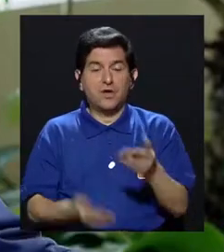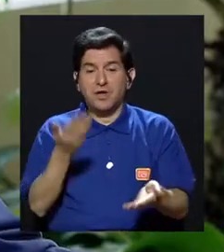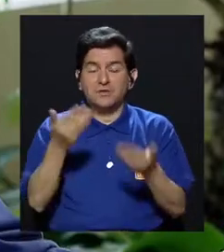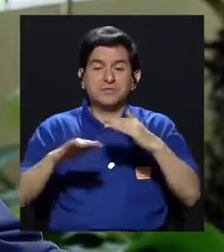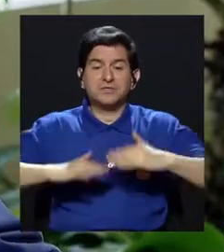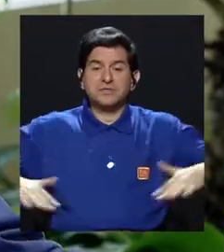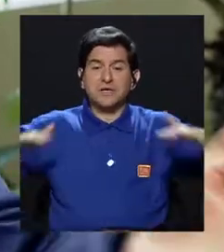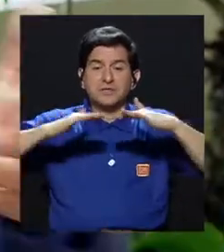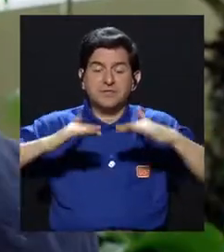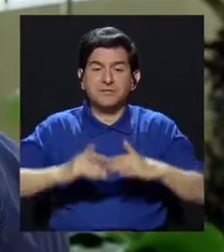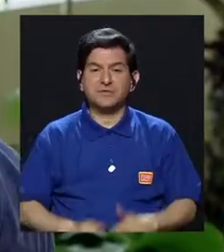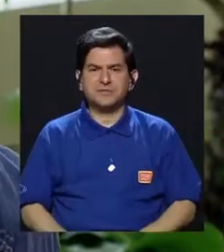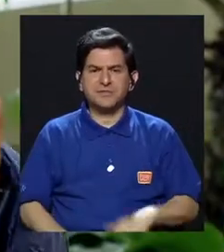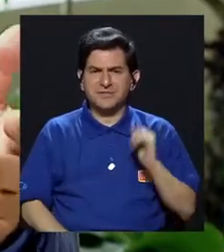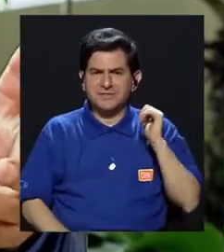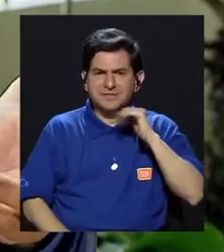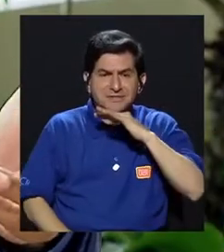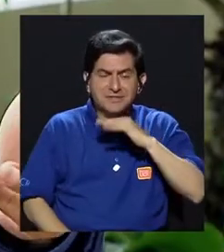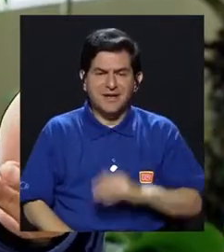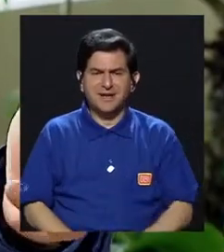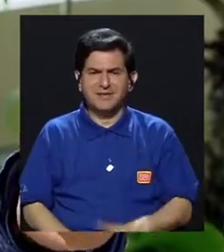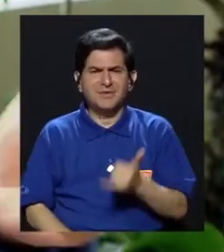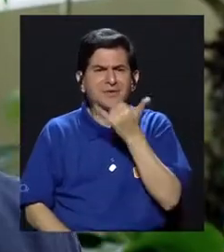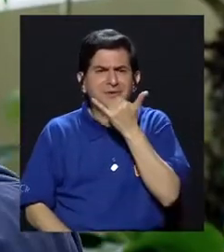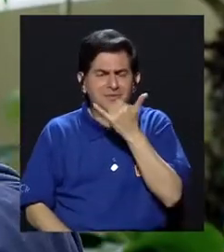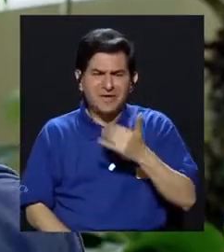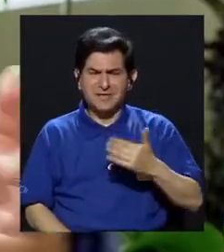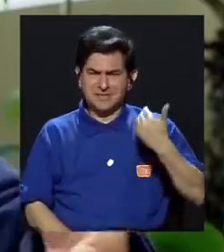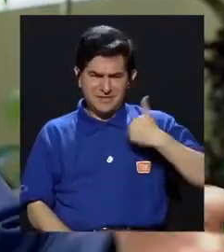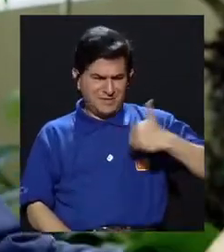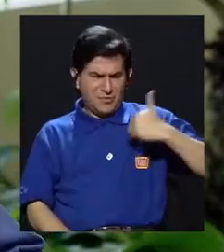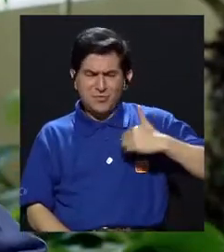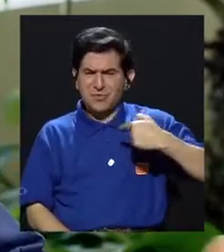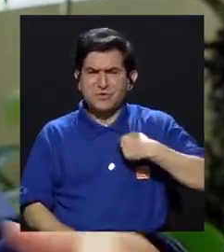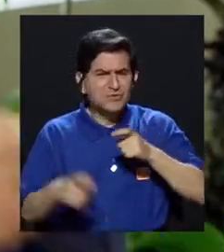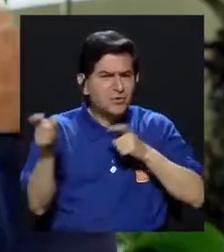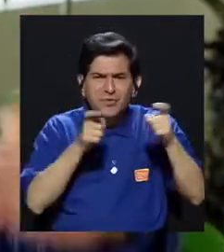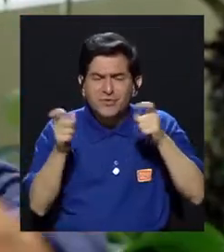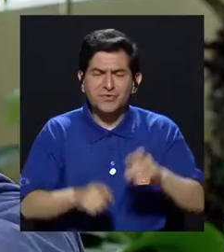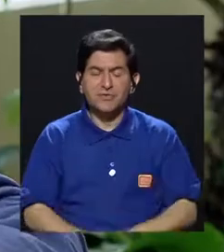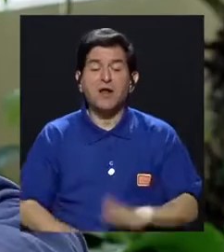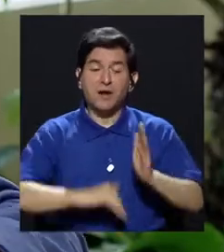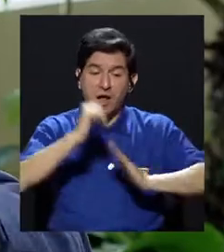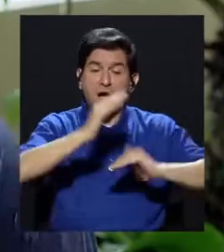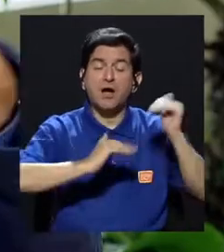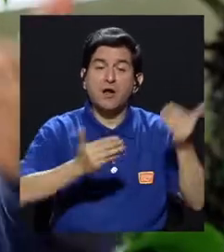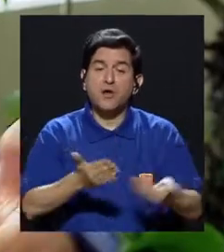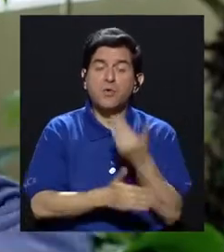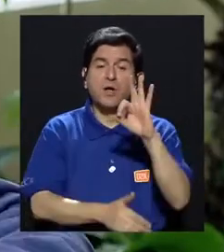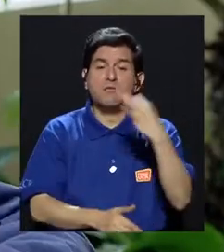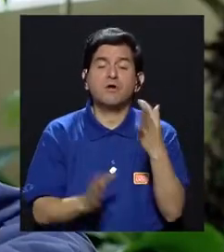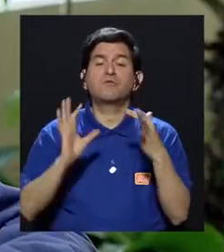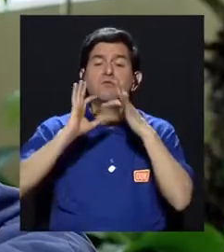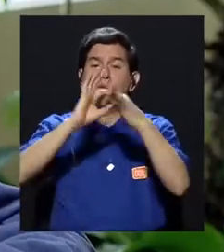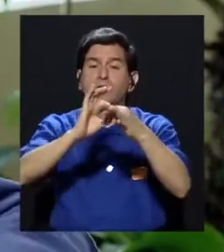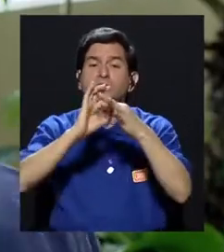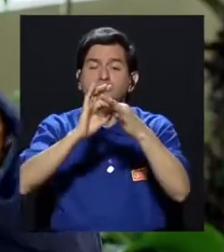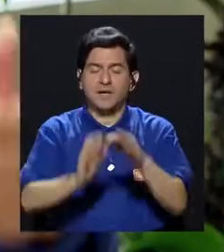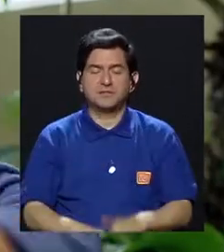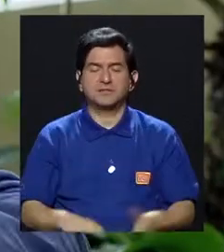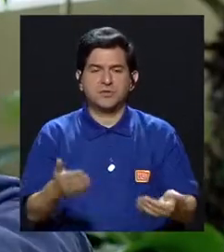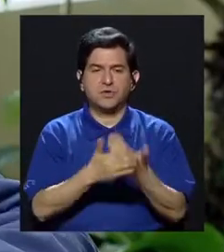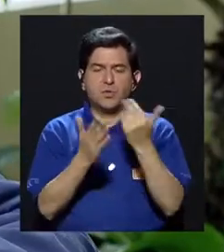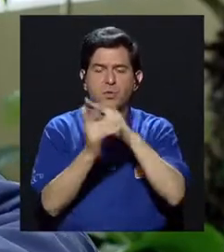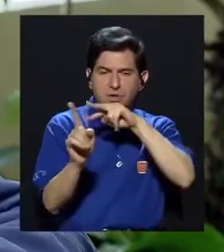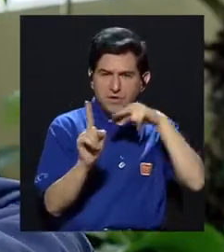tierra de nadie porque la masculinidad, entonces ya, ¿qué pasa con mi hombría si ya no estoy controlando? Bueno, podemos construir formas nuevas de relacionarnos,